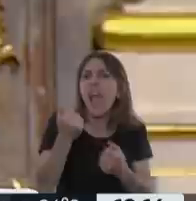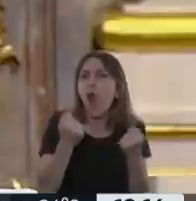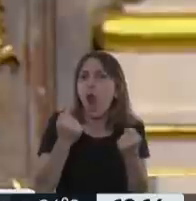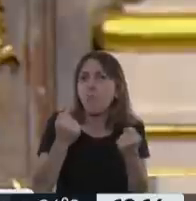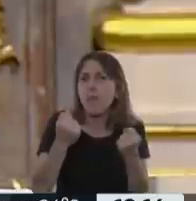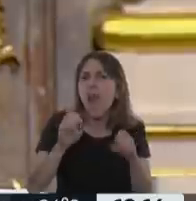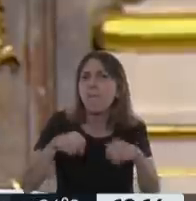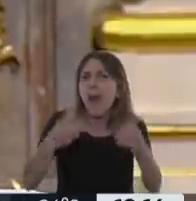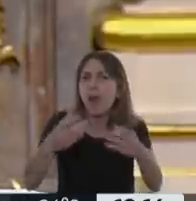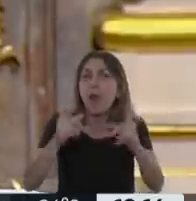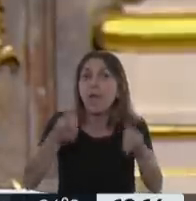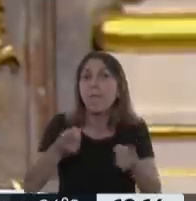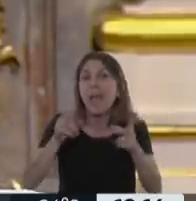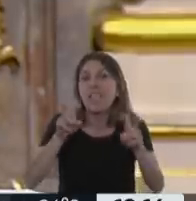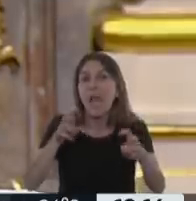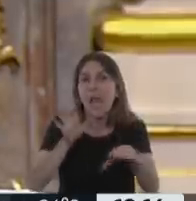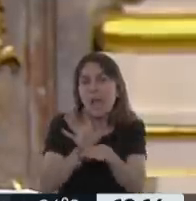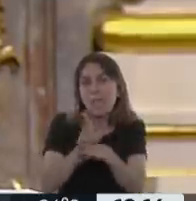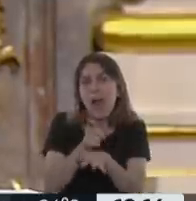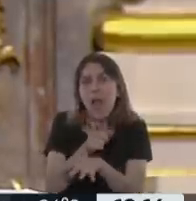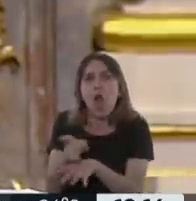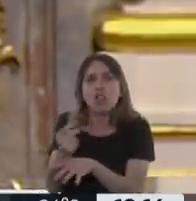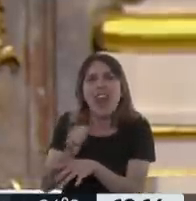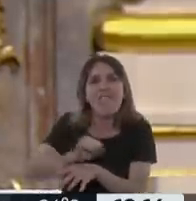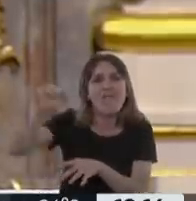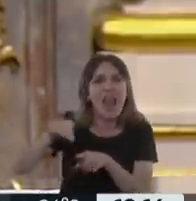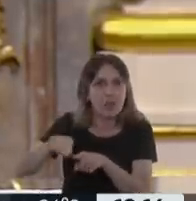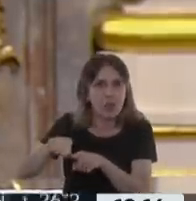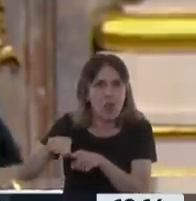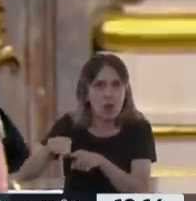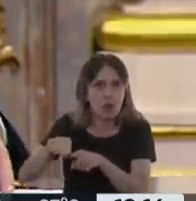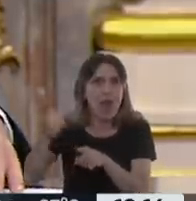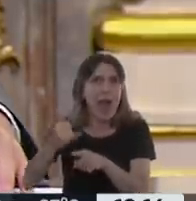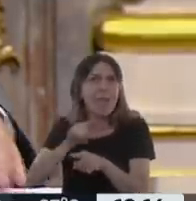también el problema de la inflación al mismo tiempo que se complementa esto con otras medidas